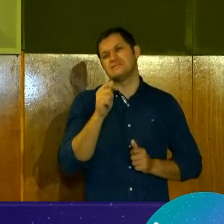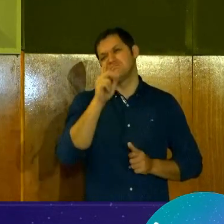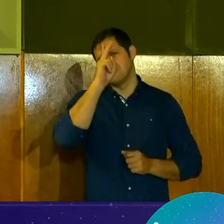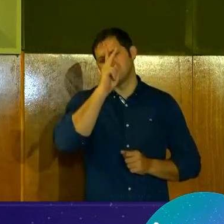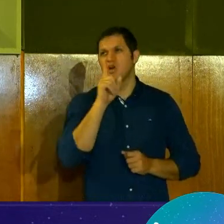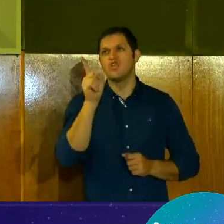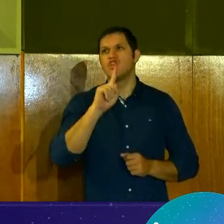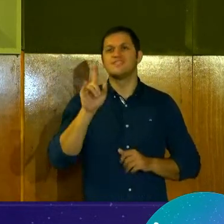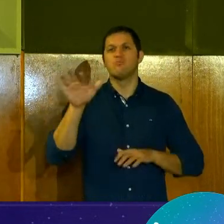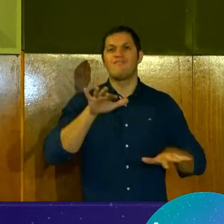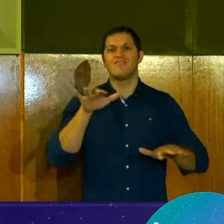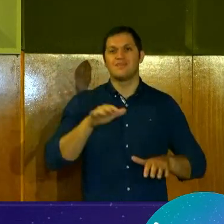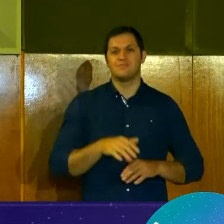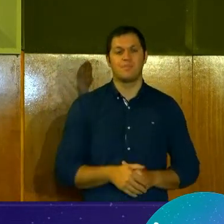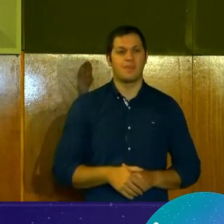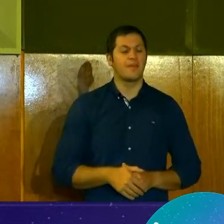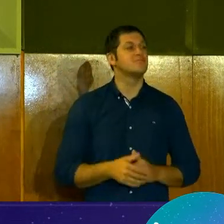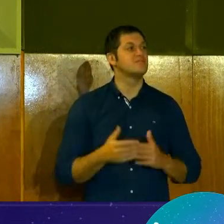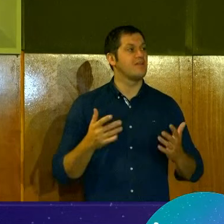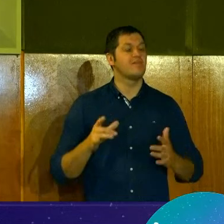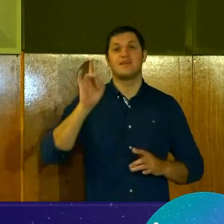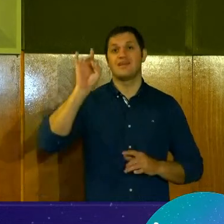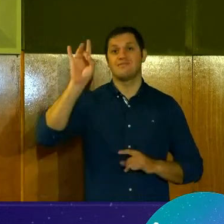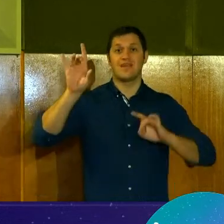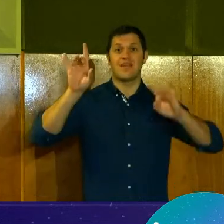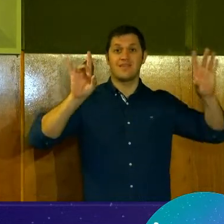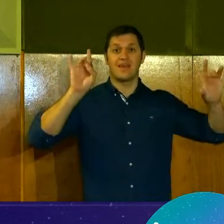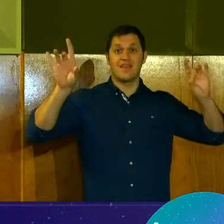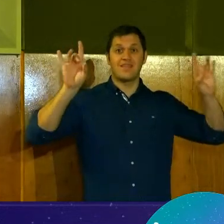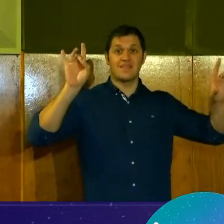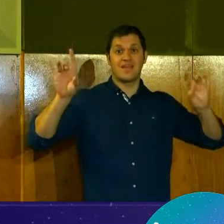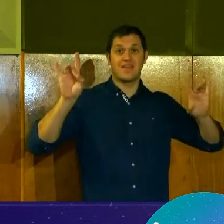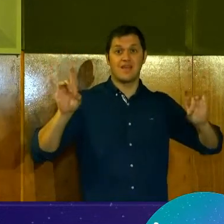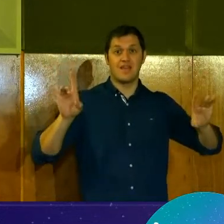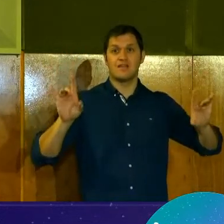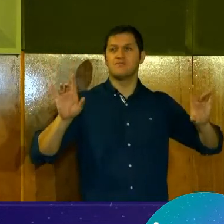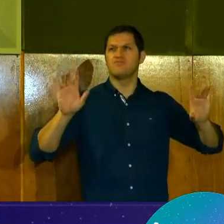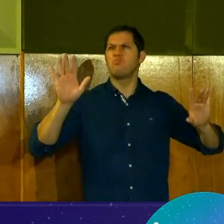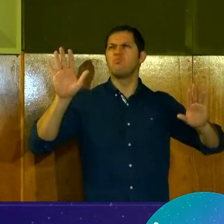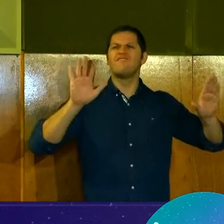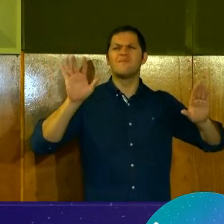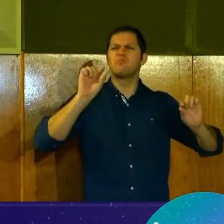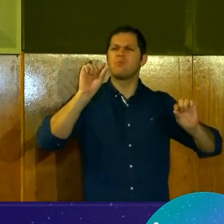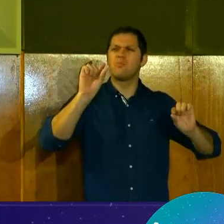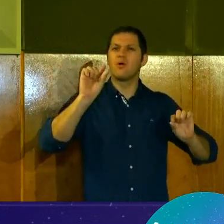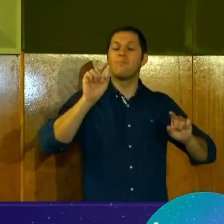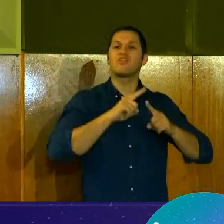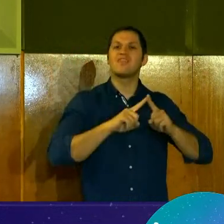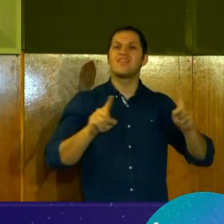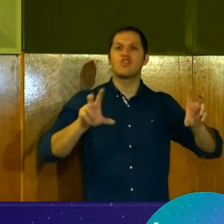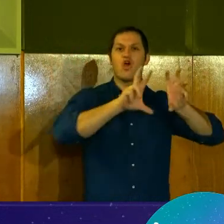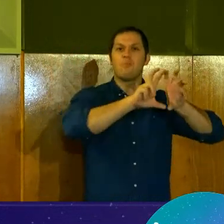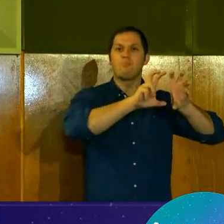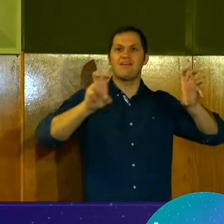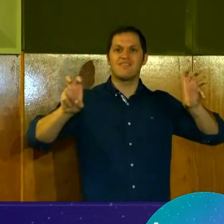porque efectivamente las estrellas que están muy lejos para nosotros es como que no se movieran entonces